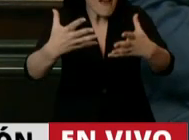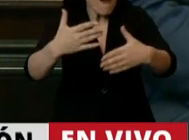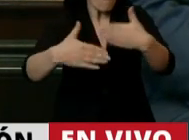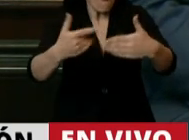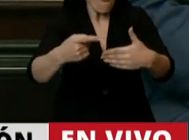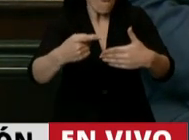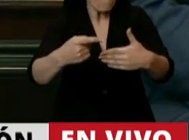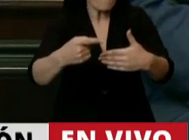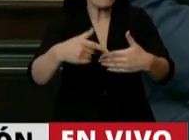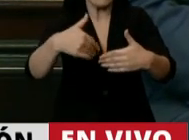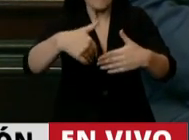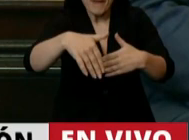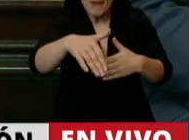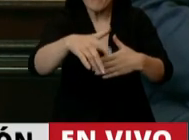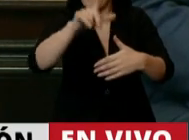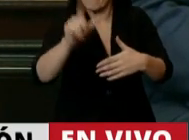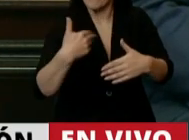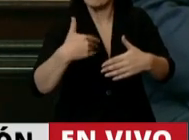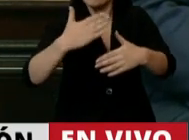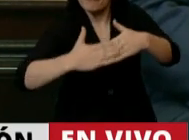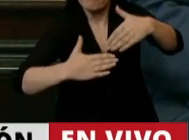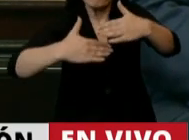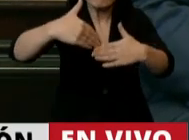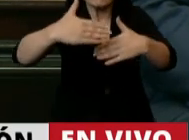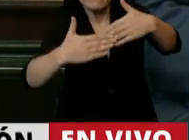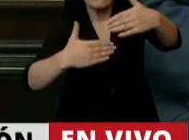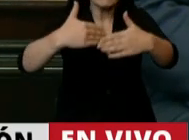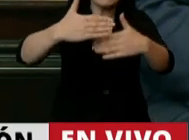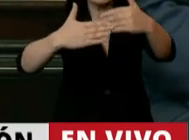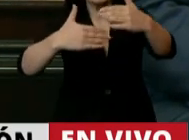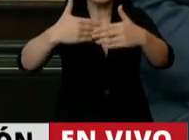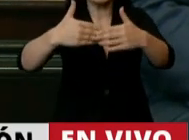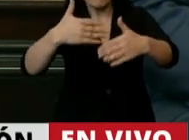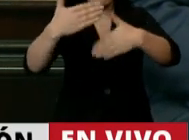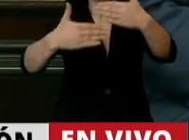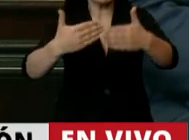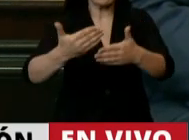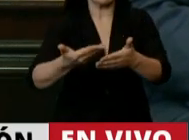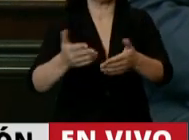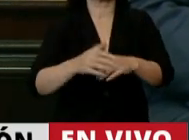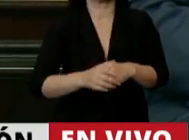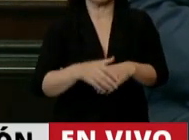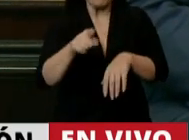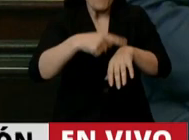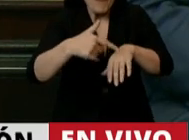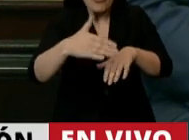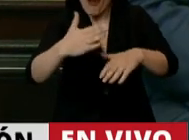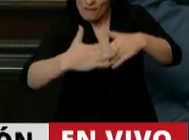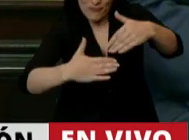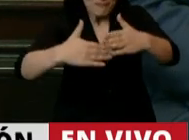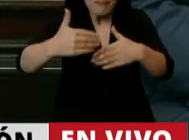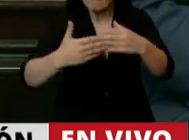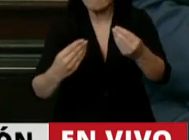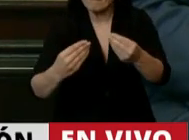va a venir el momento de la reconstrucción de la Argentina. Y en ese momento de la reconstrucción de la Argentina todos y cada